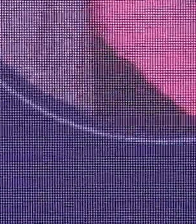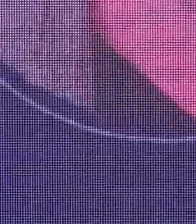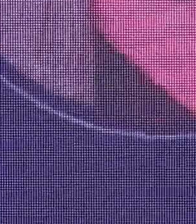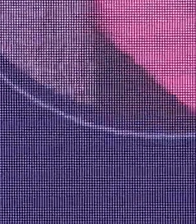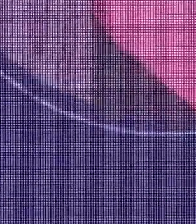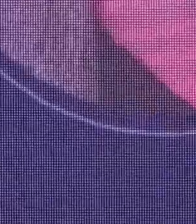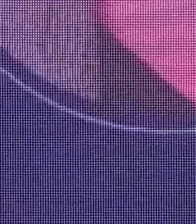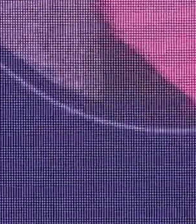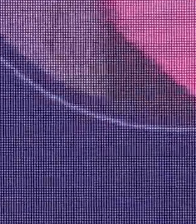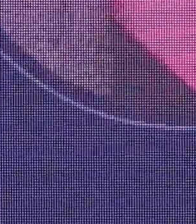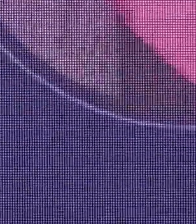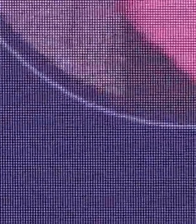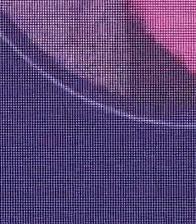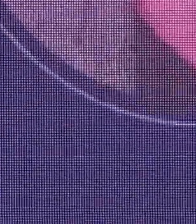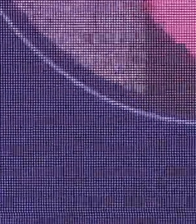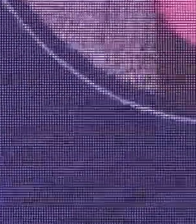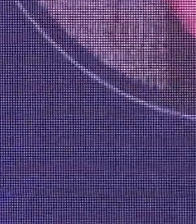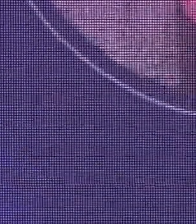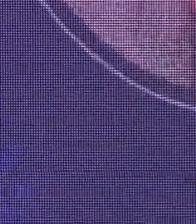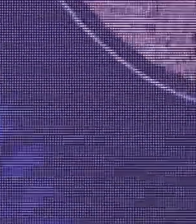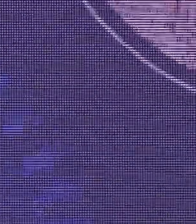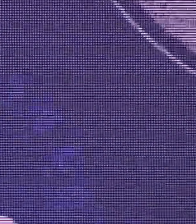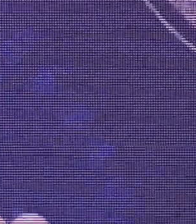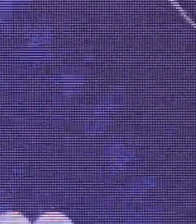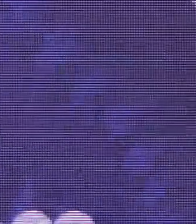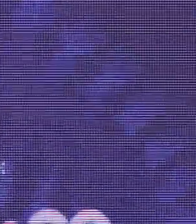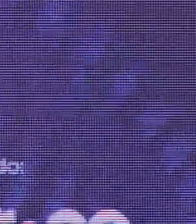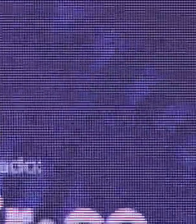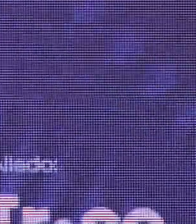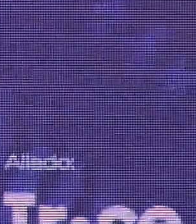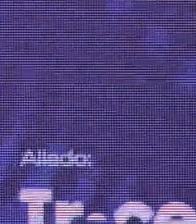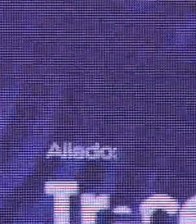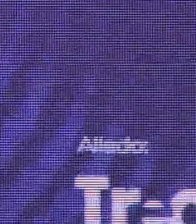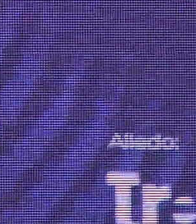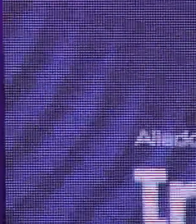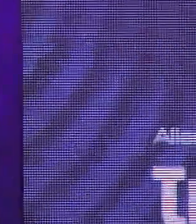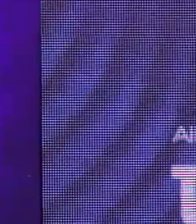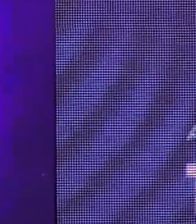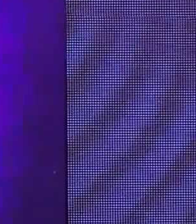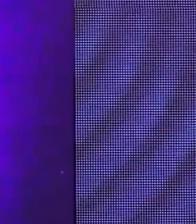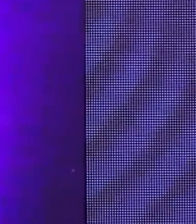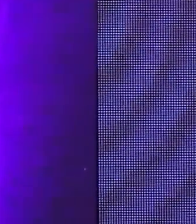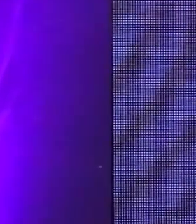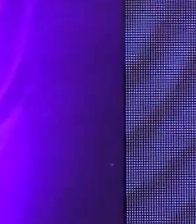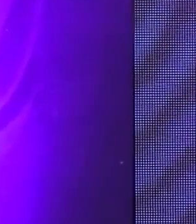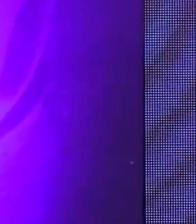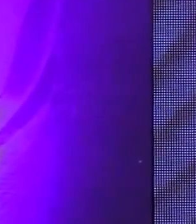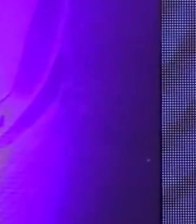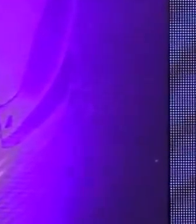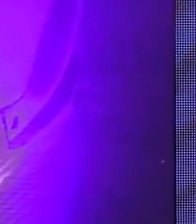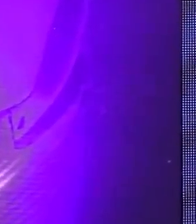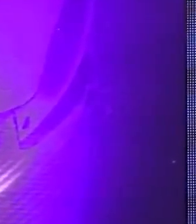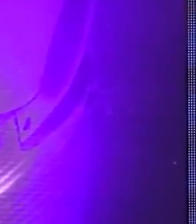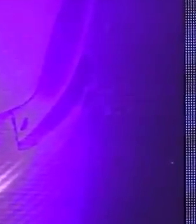LLMs que pueden llegar a ser un bloqueo a la hora de desarrollar una AGI. ¿Sí? Empecemos con el ejemplo de las